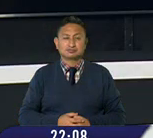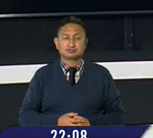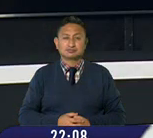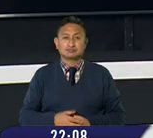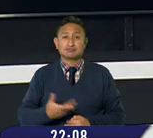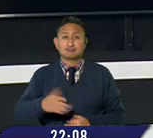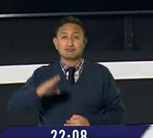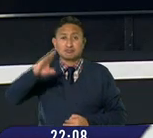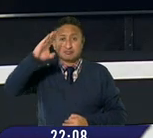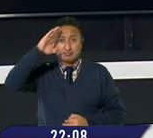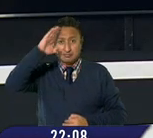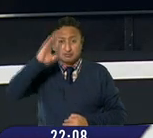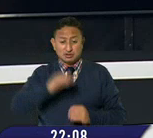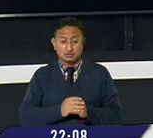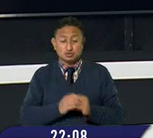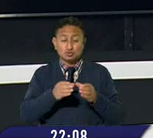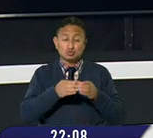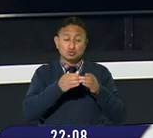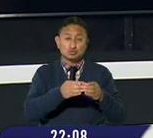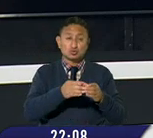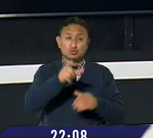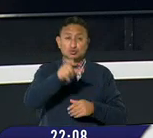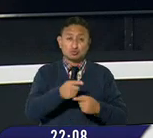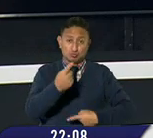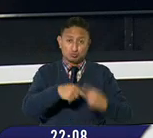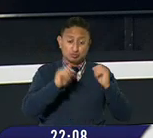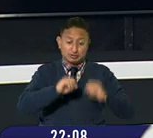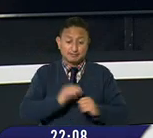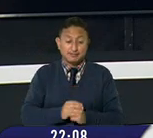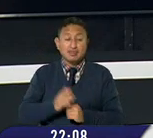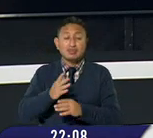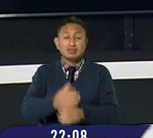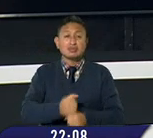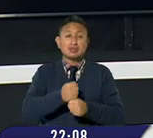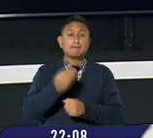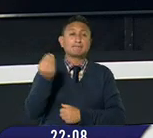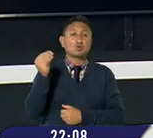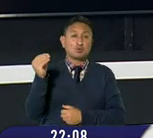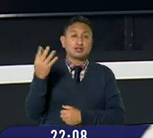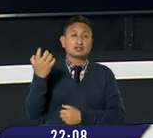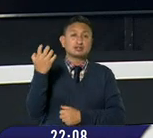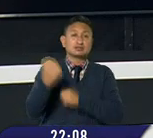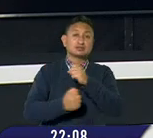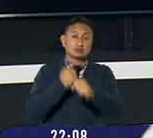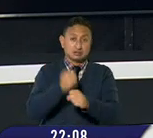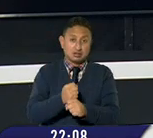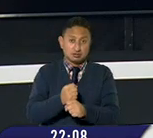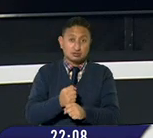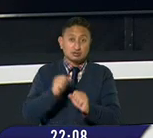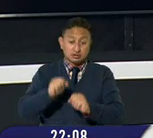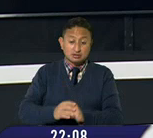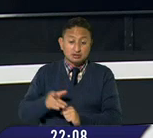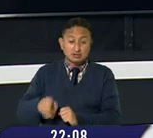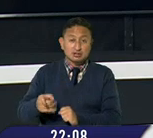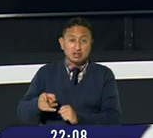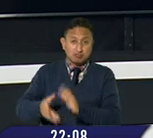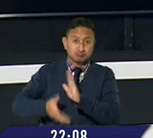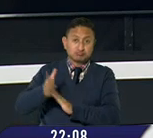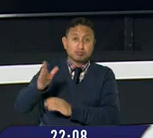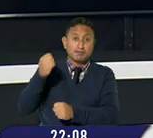Agentes de la unidad de trata de personas rescataron a una adolescente de 15 años de edad que era